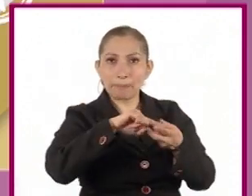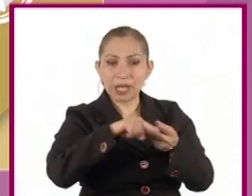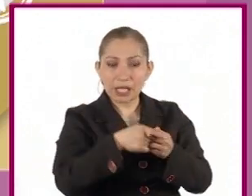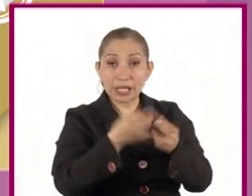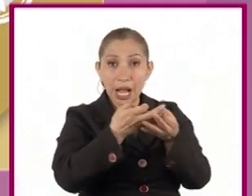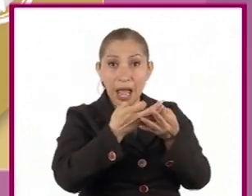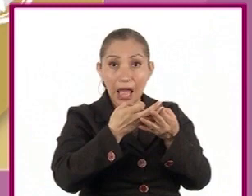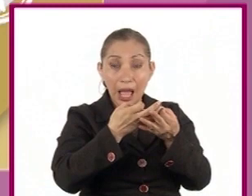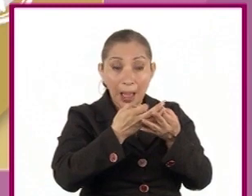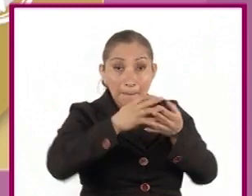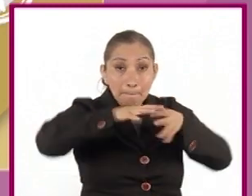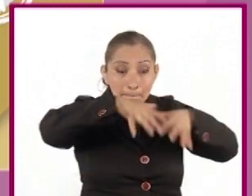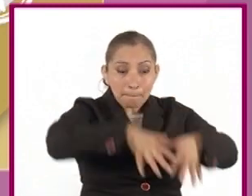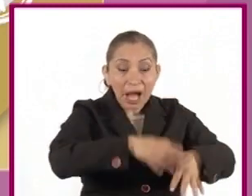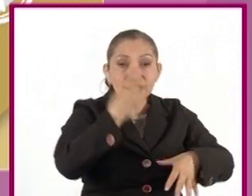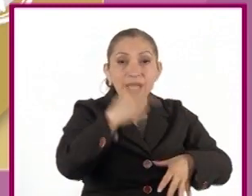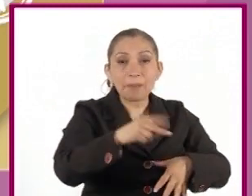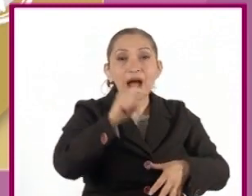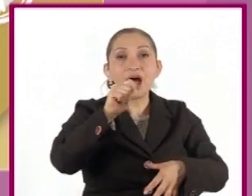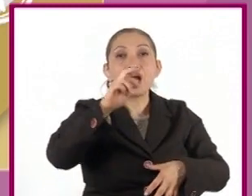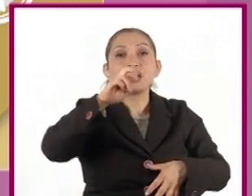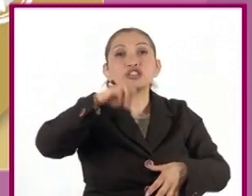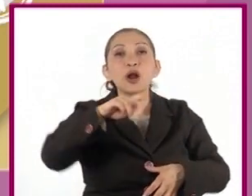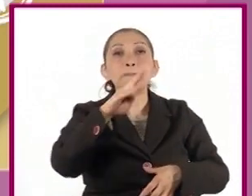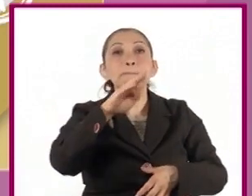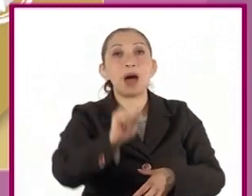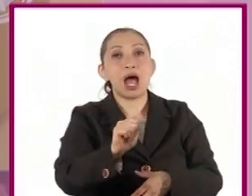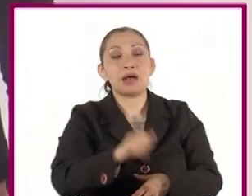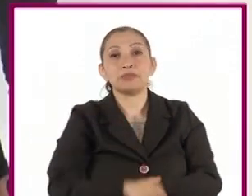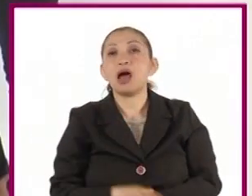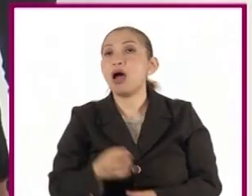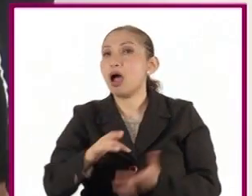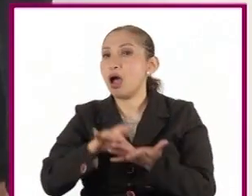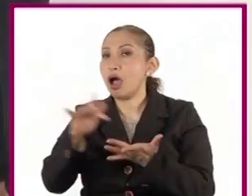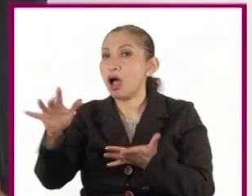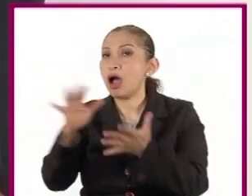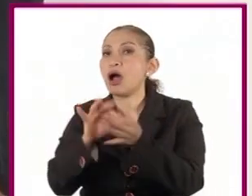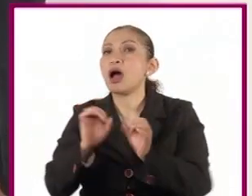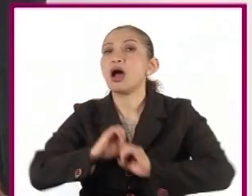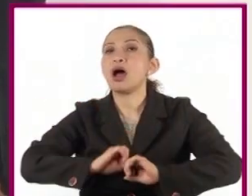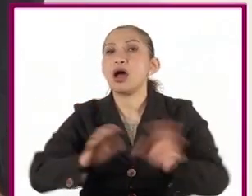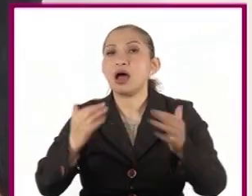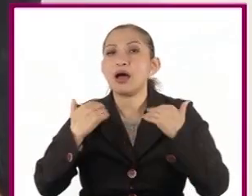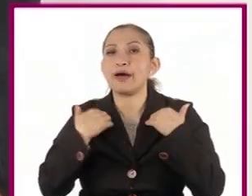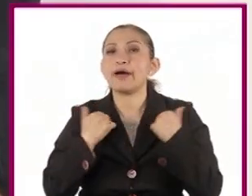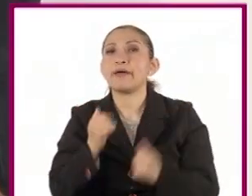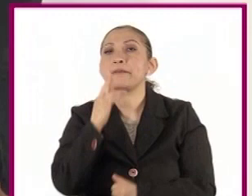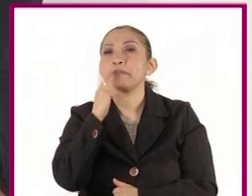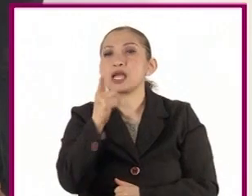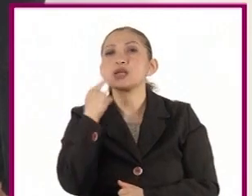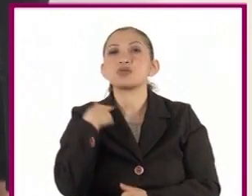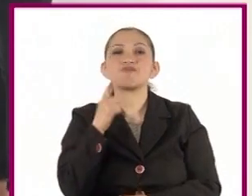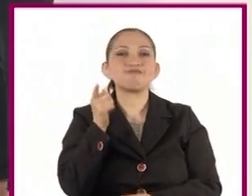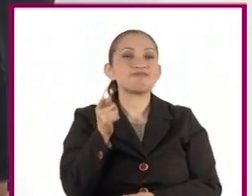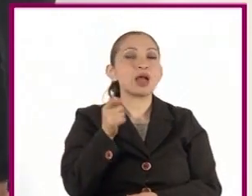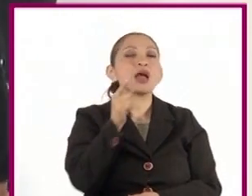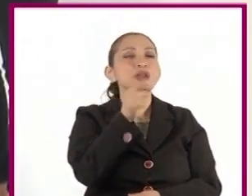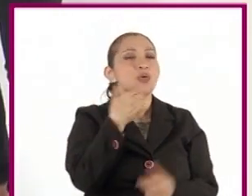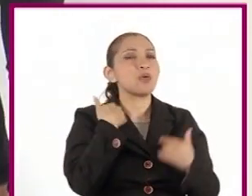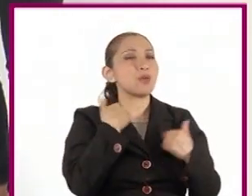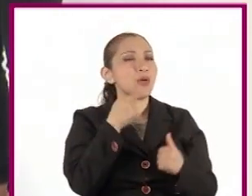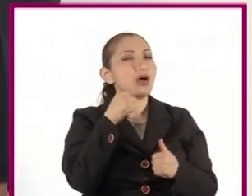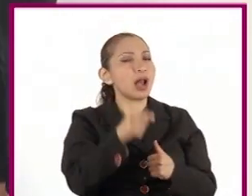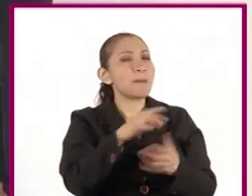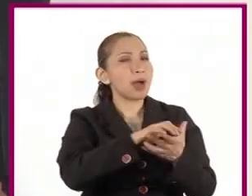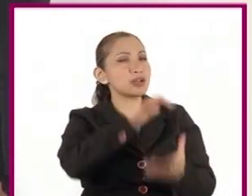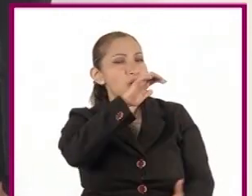la superficie del mar, se llama tromba. Gracias por la explicación, maestra. Ya me quedó un poquito más claro. Por lo que entiendo,